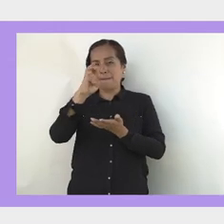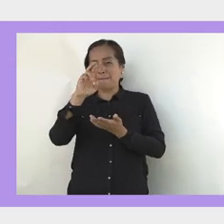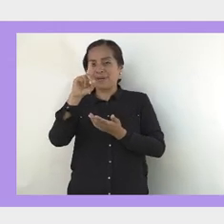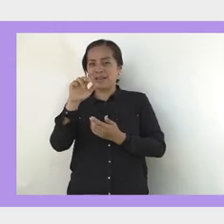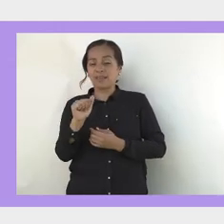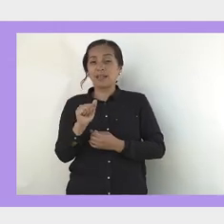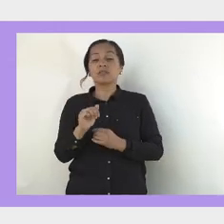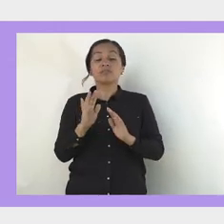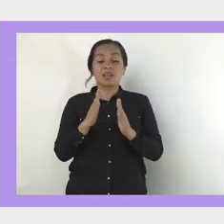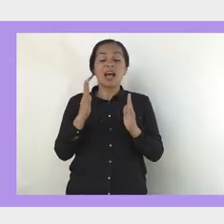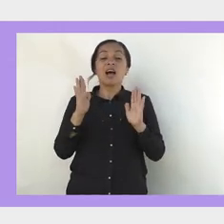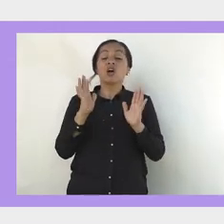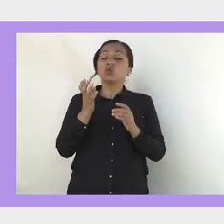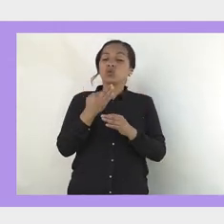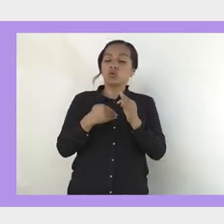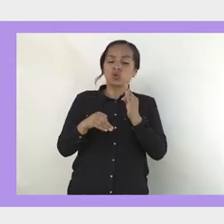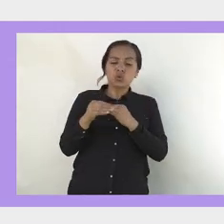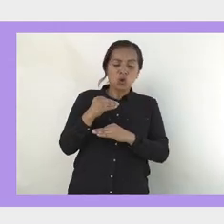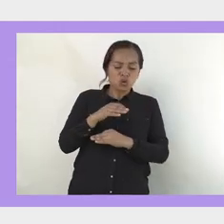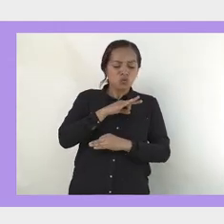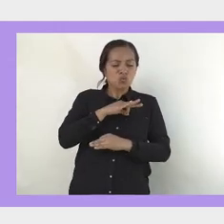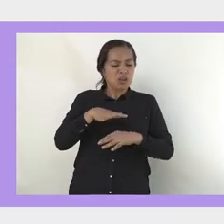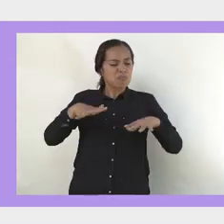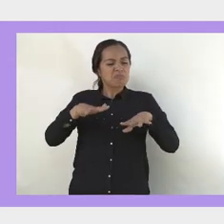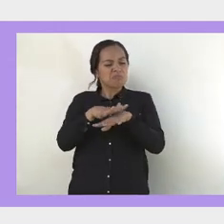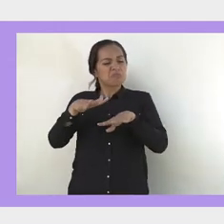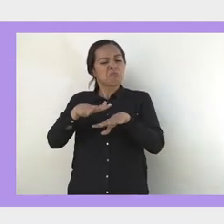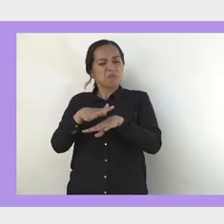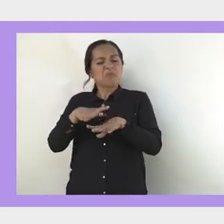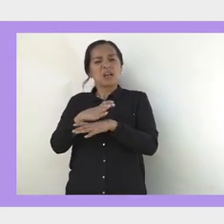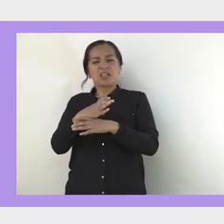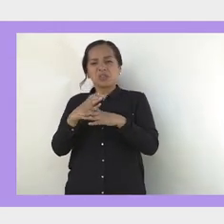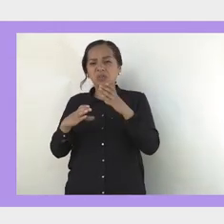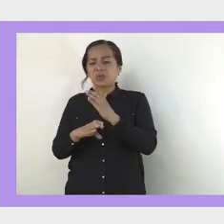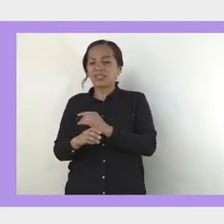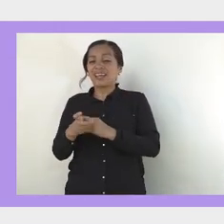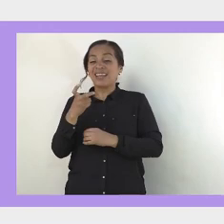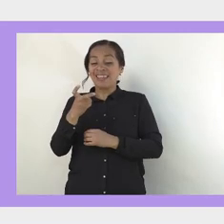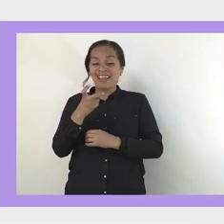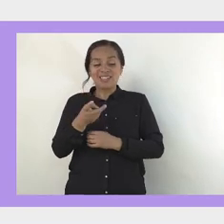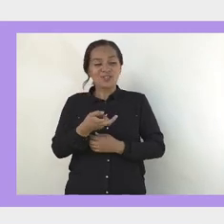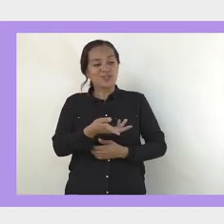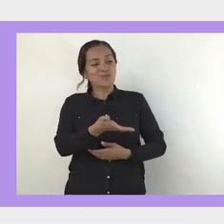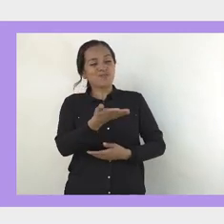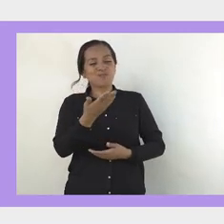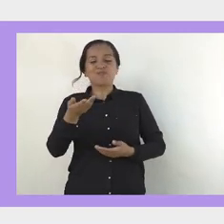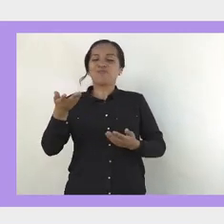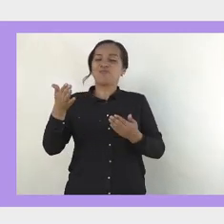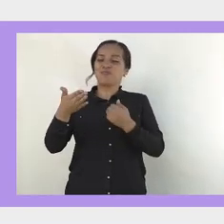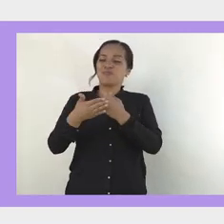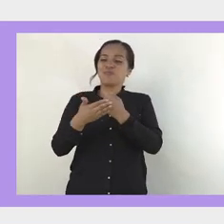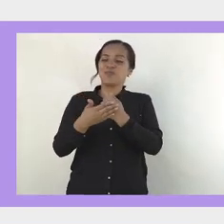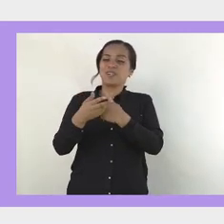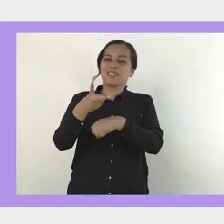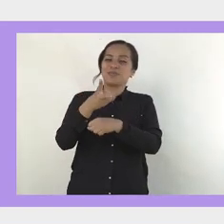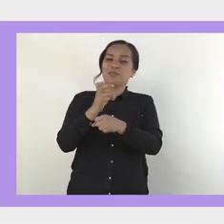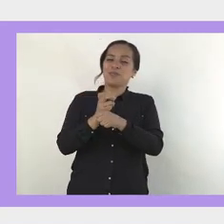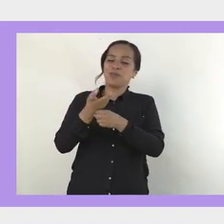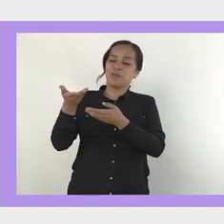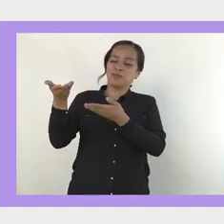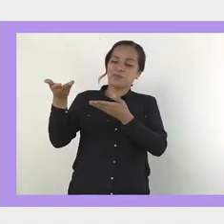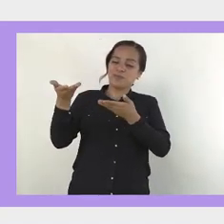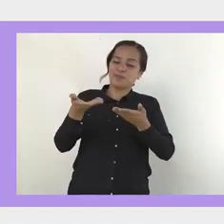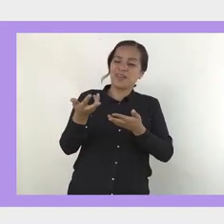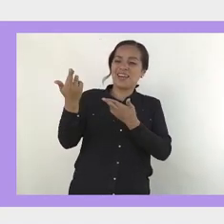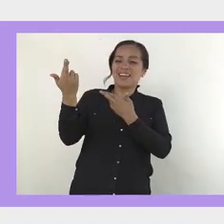todos tenemos el potencial de cambiar el juego eso sin duda y de eso viene a hablarnos nuestra siguiente invitada así que